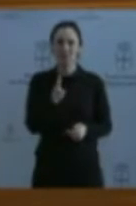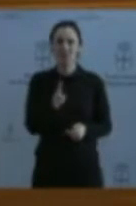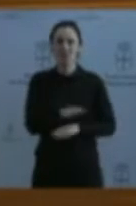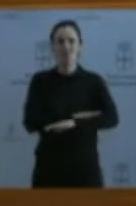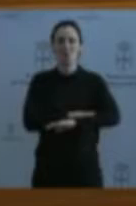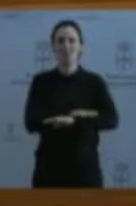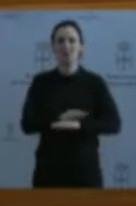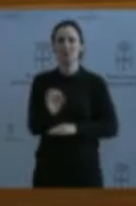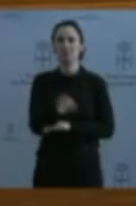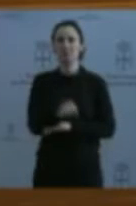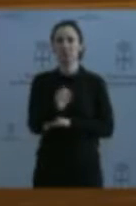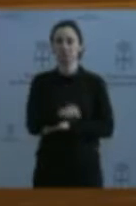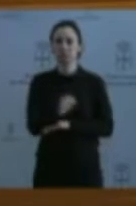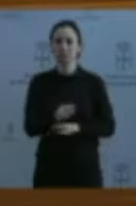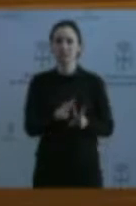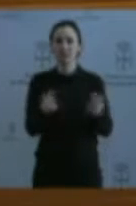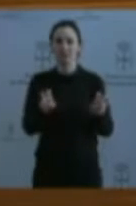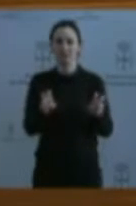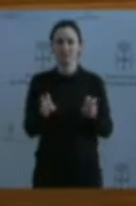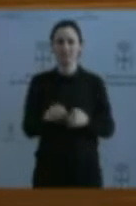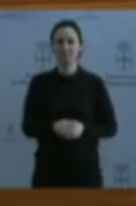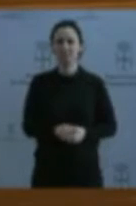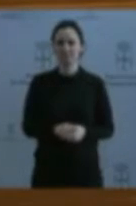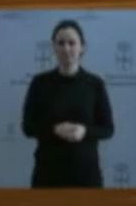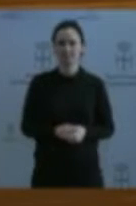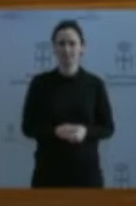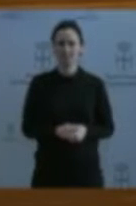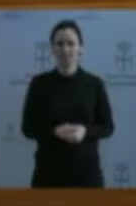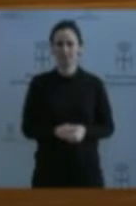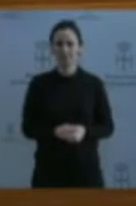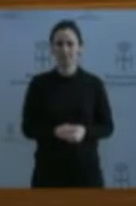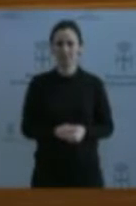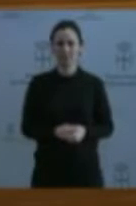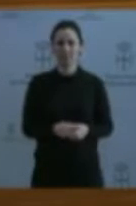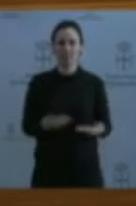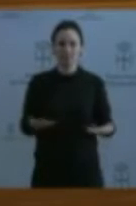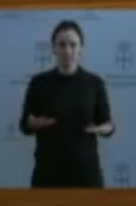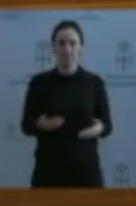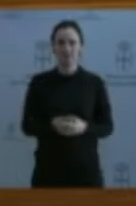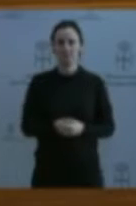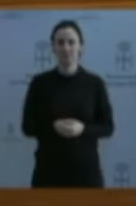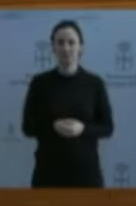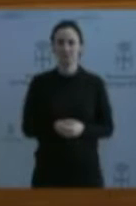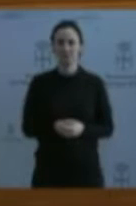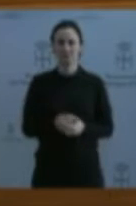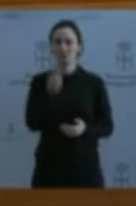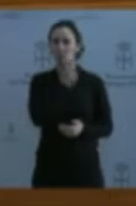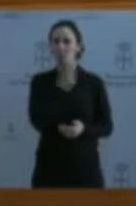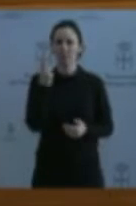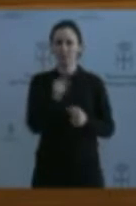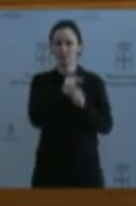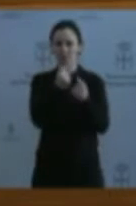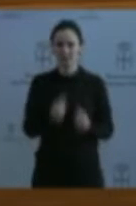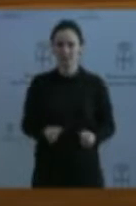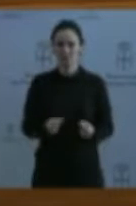sentido. Pues los únicos que han puesto como compromiso presupuestario la no deslocalización de